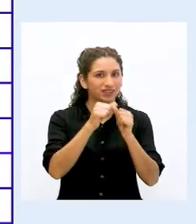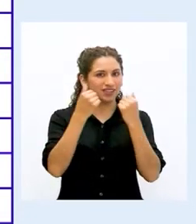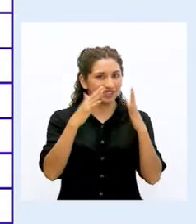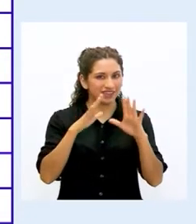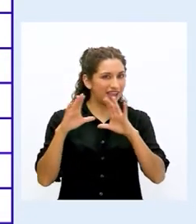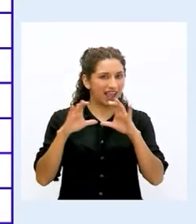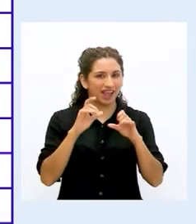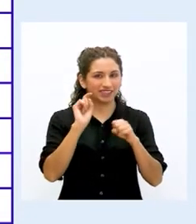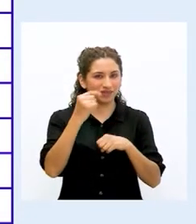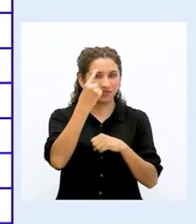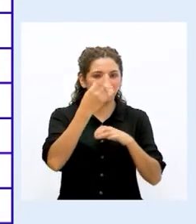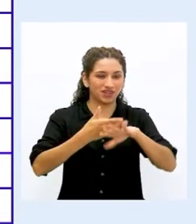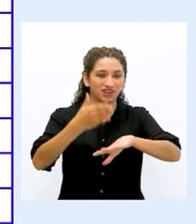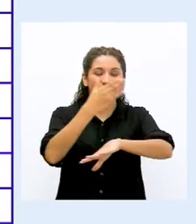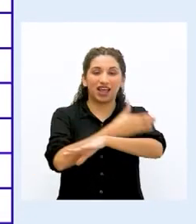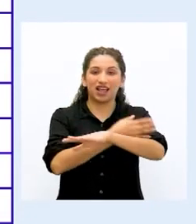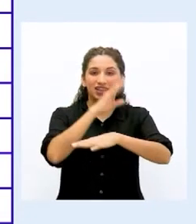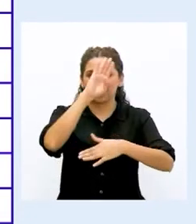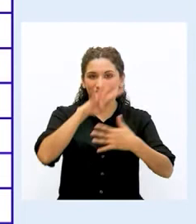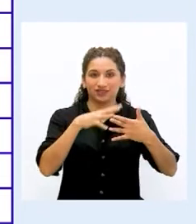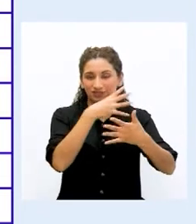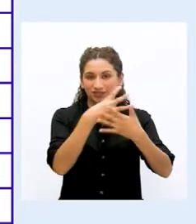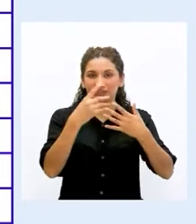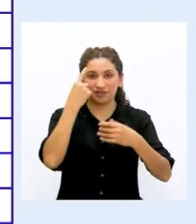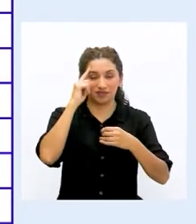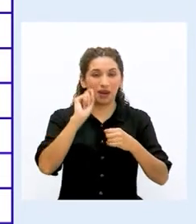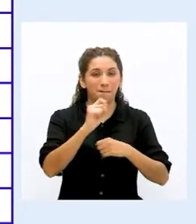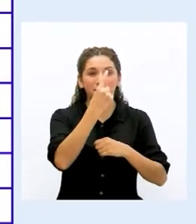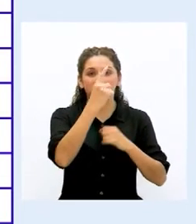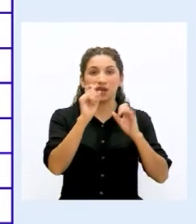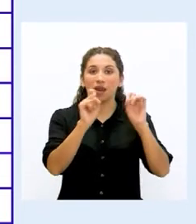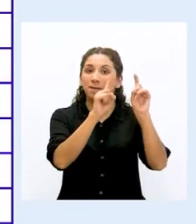en la primera tabla de frecuencias para la primera pregunta.